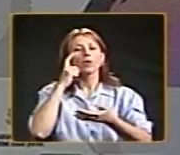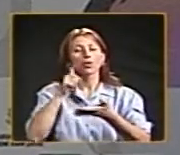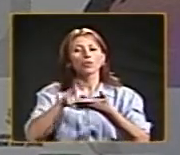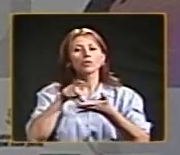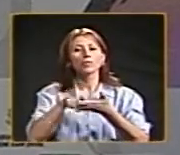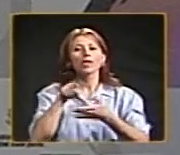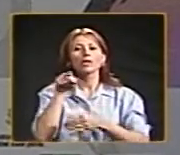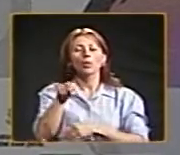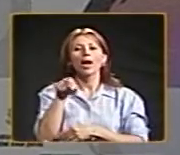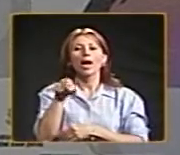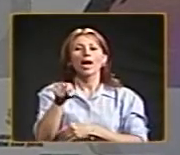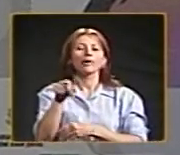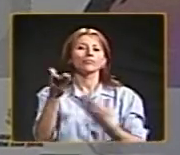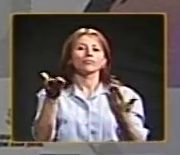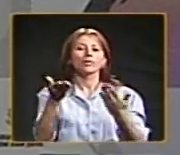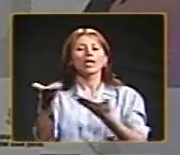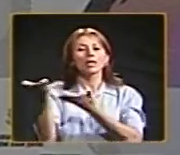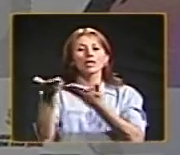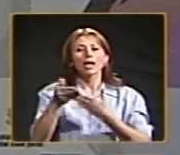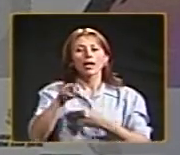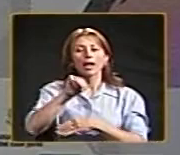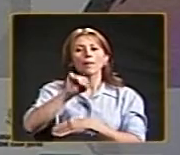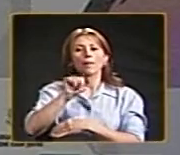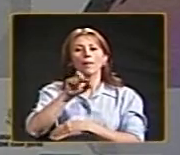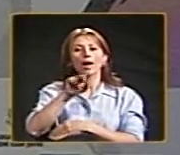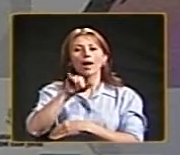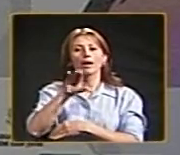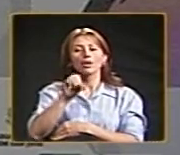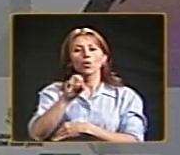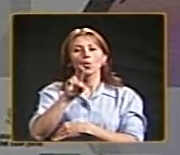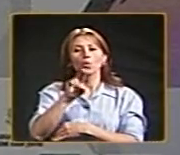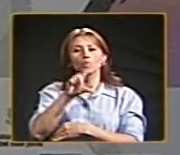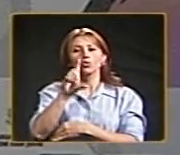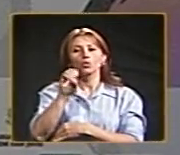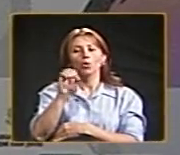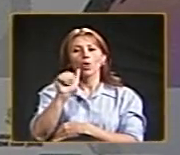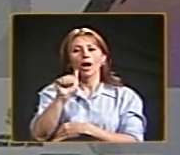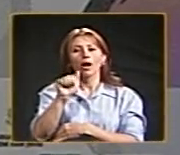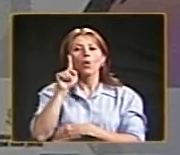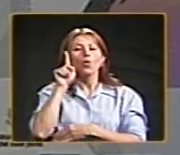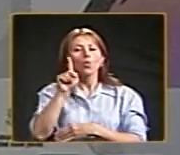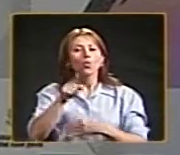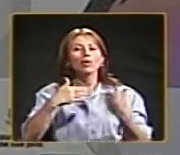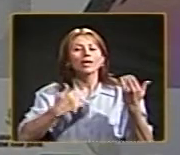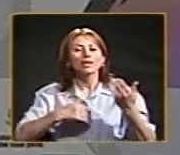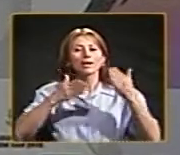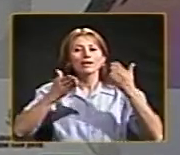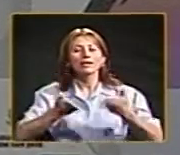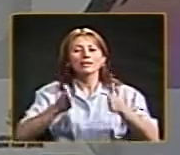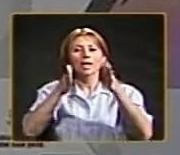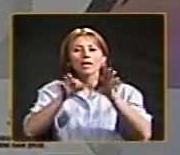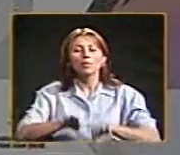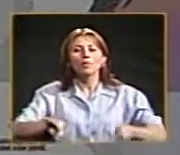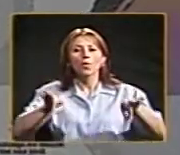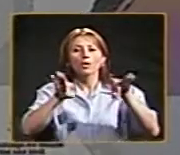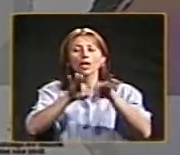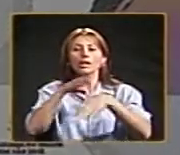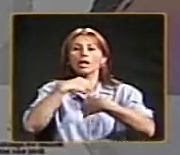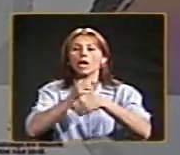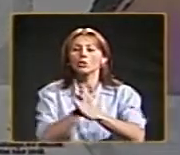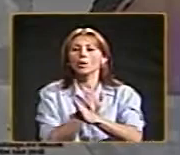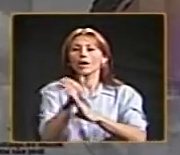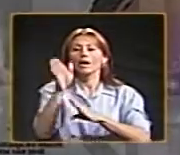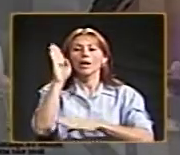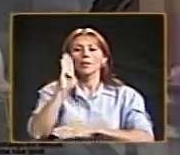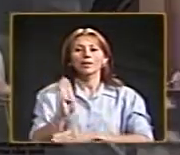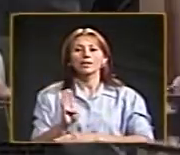nada mejor que traer a Mario y yo, a un guitarrista costarricense que ha hecho Brasil. Una carrera muy importante en Brasil, que estará actuando solo y además